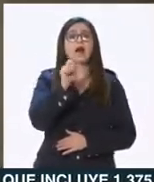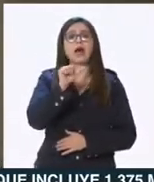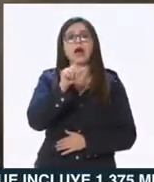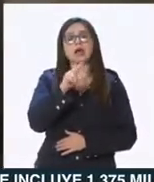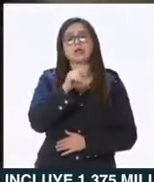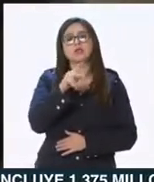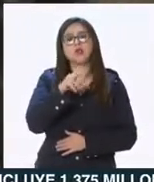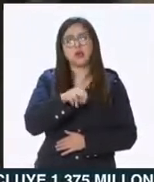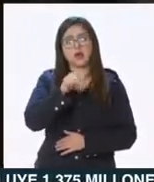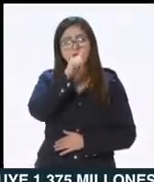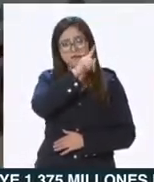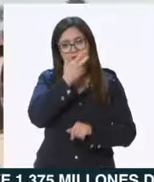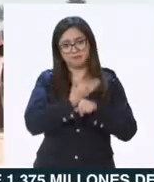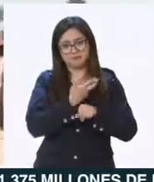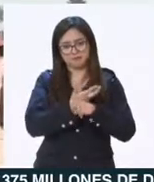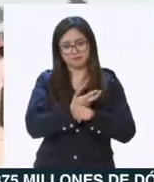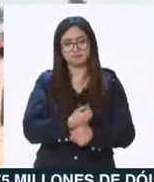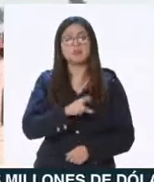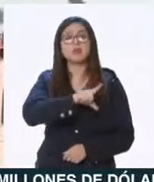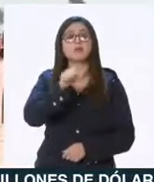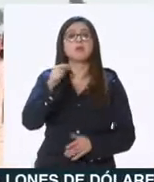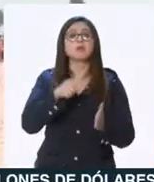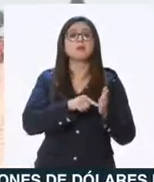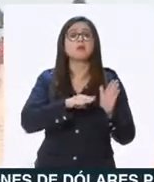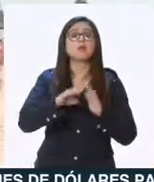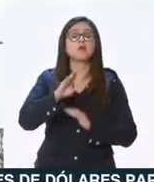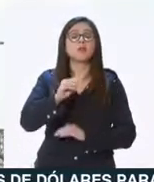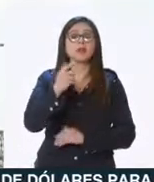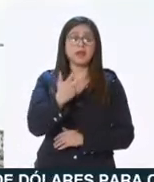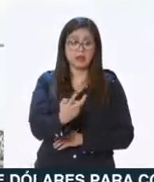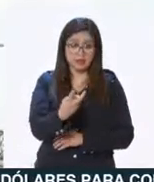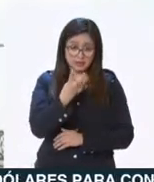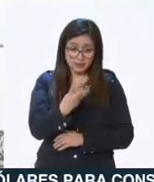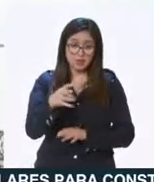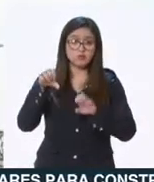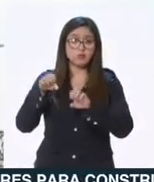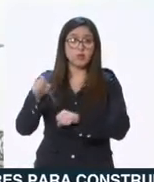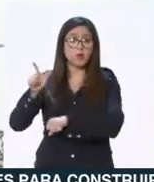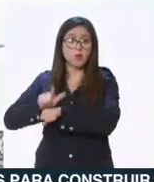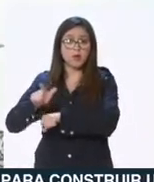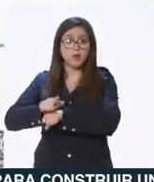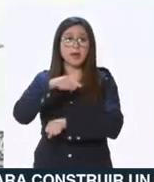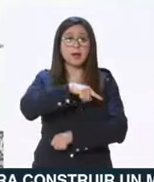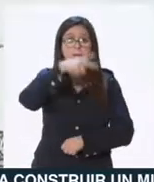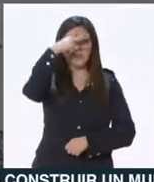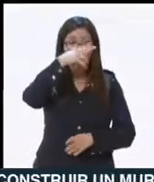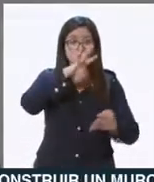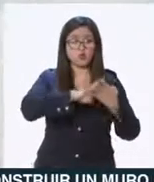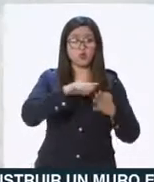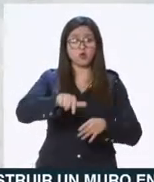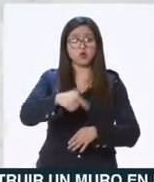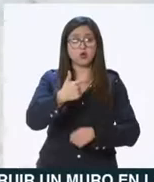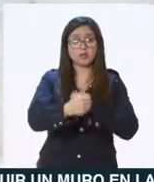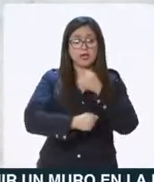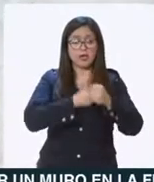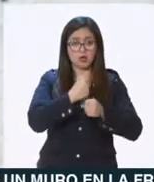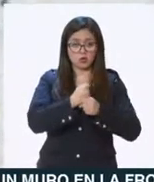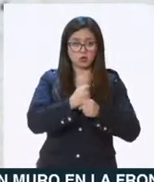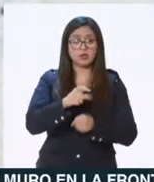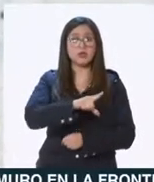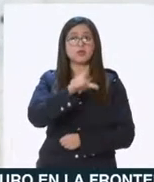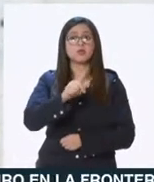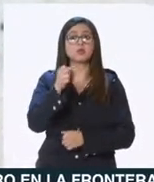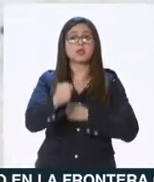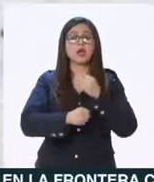Estados Unidos. En 1993 fue capturado en Guatemala y condenado en México a 12 años de cárcel. En el 2001 se fugó